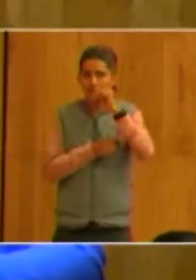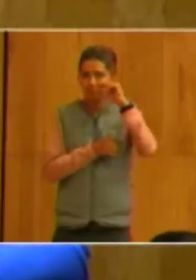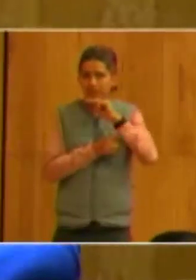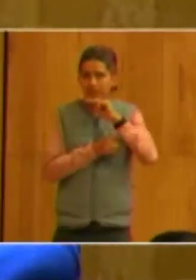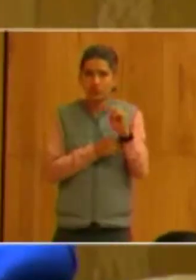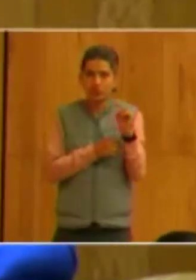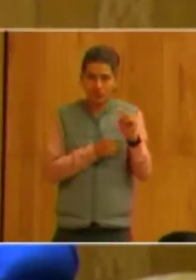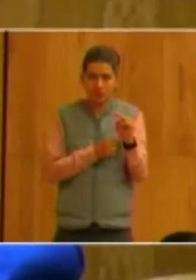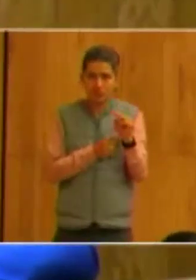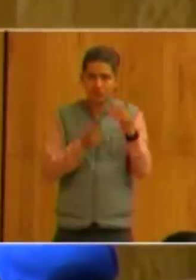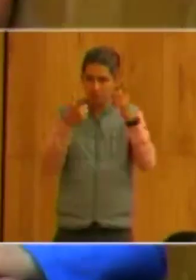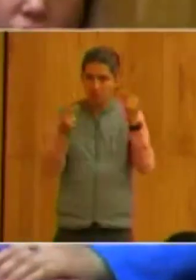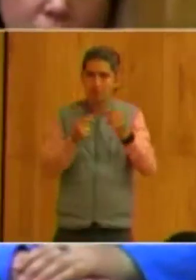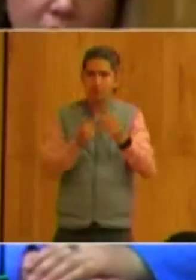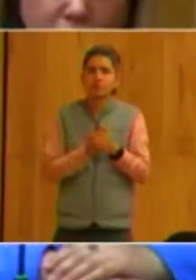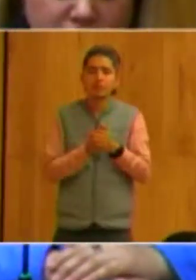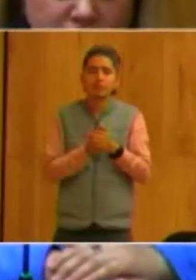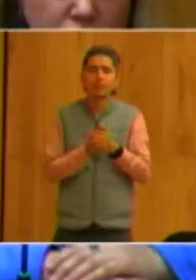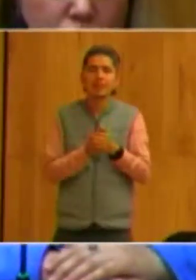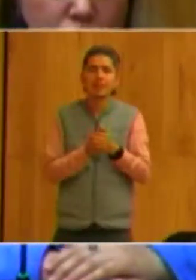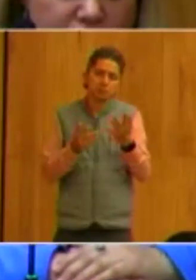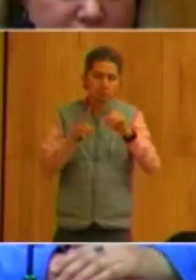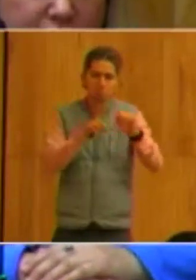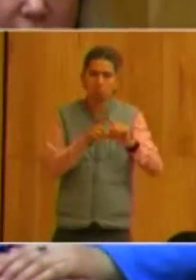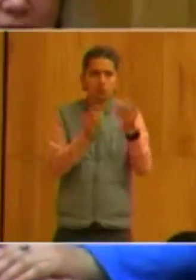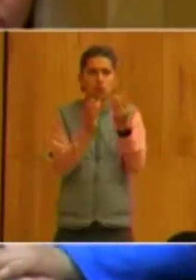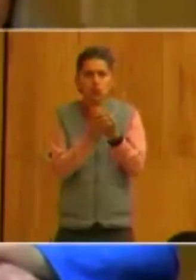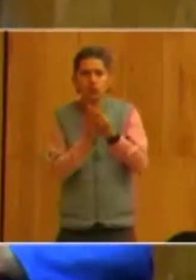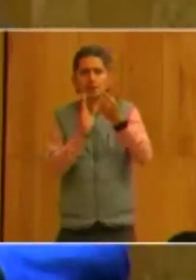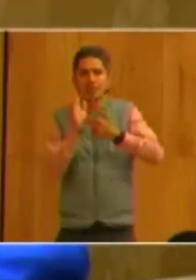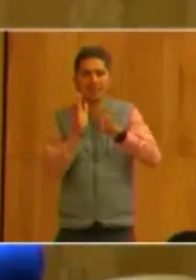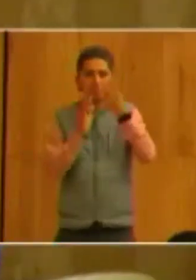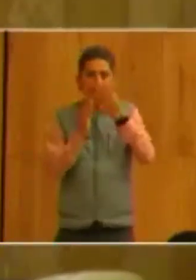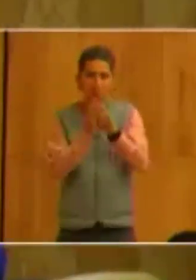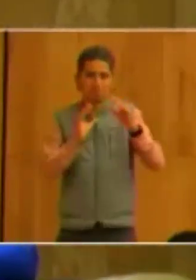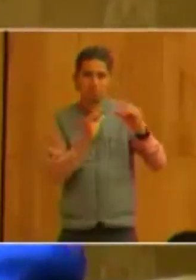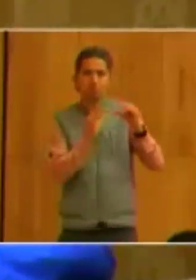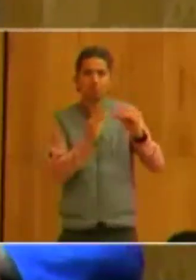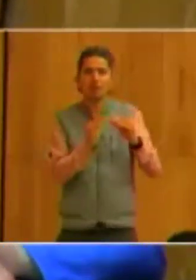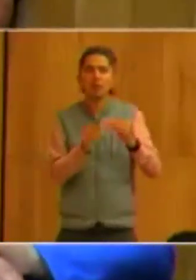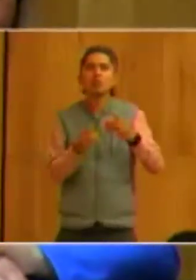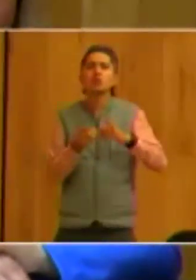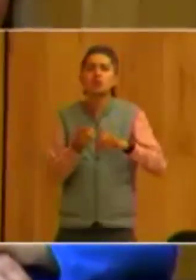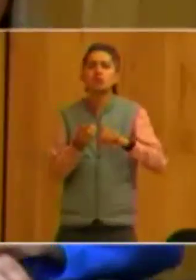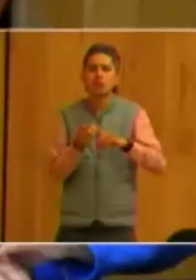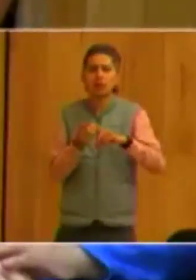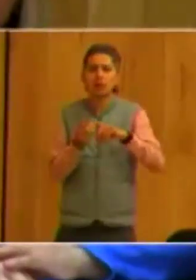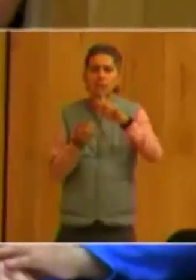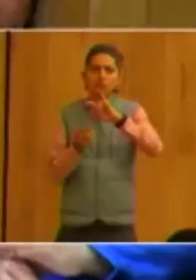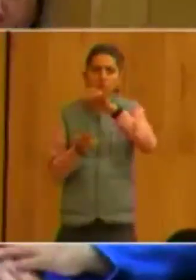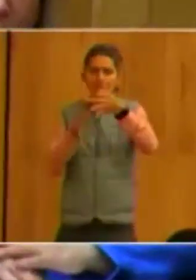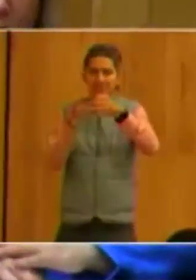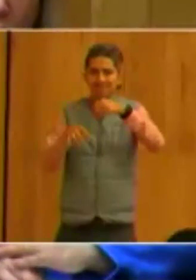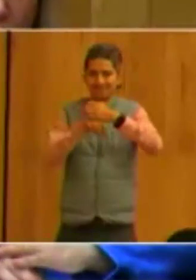Michoacana de San Nicolás de Hidalgo. Ha tomado distintos cursos y talleres de capacitación impartidos por el Poder Judicial del Estado de